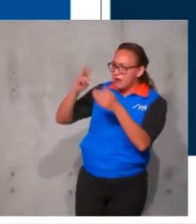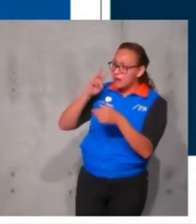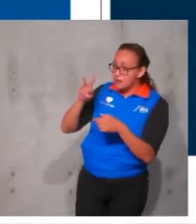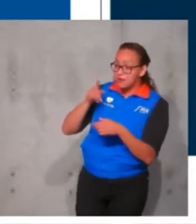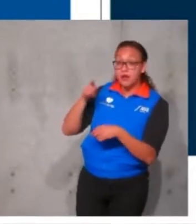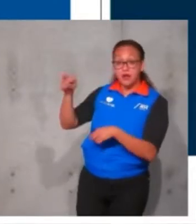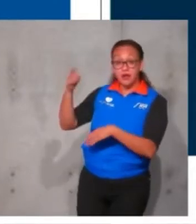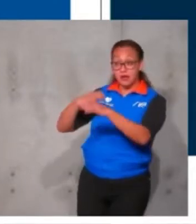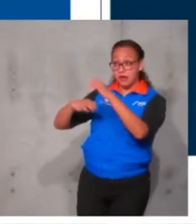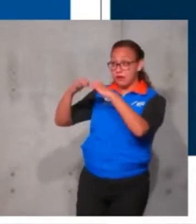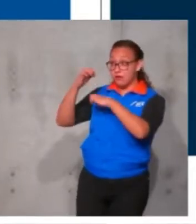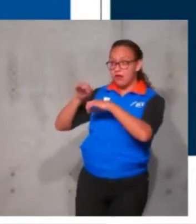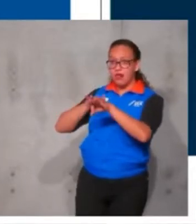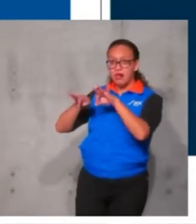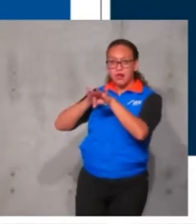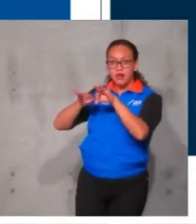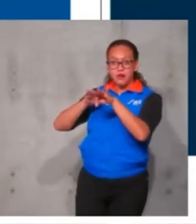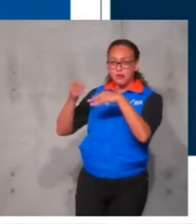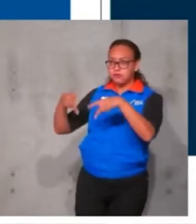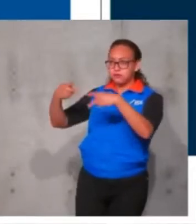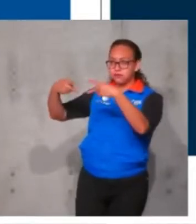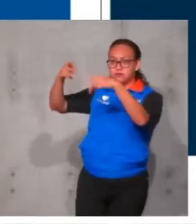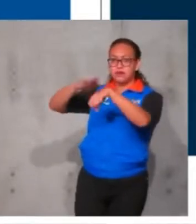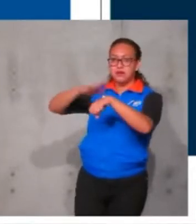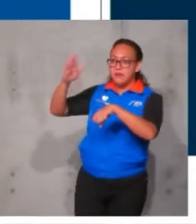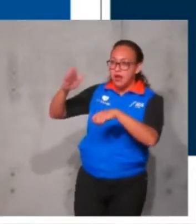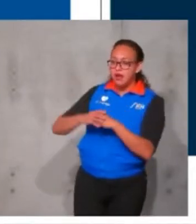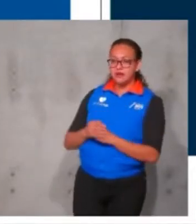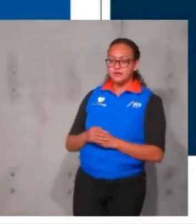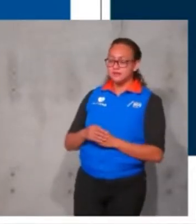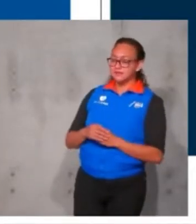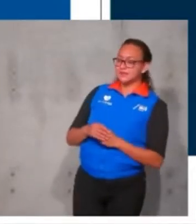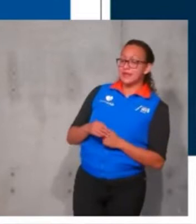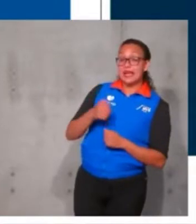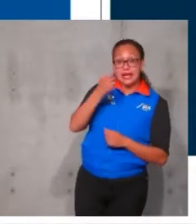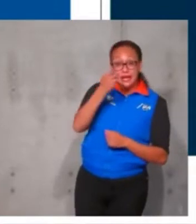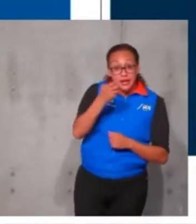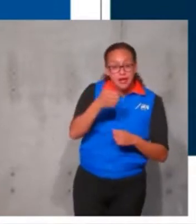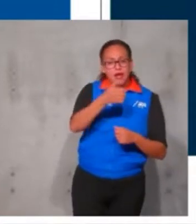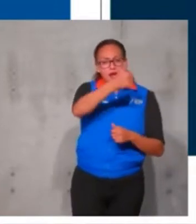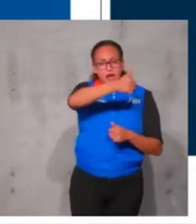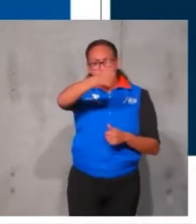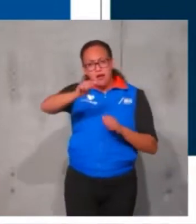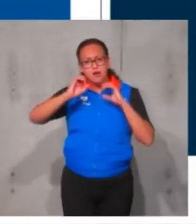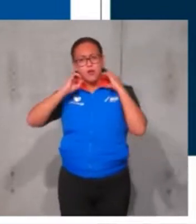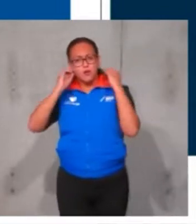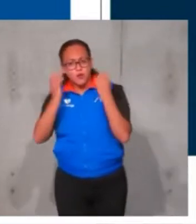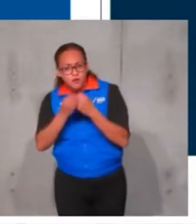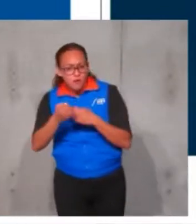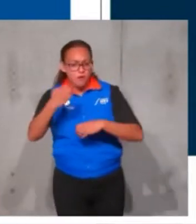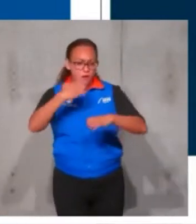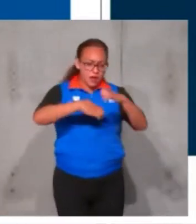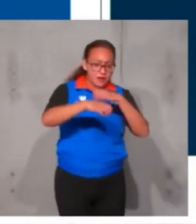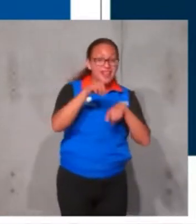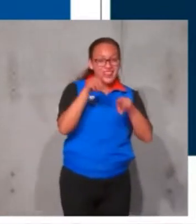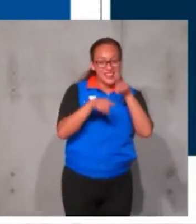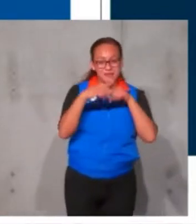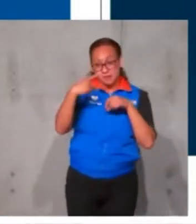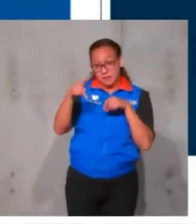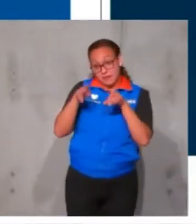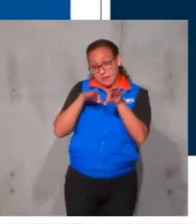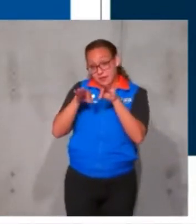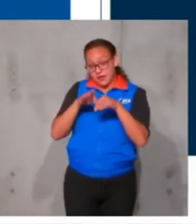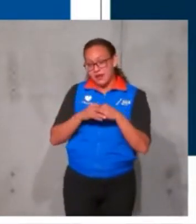una presencia muy activa en las asociaciones y cámaras. Entonces, cada organización, dependiendo su giro,